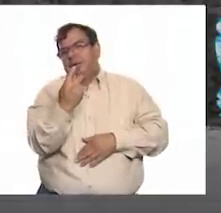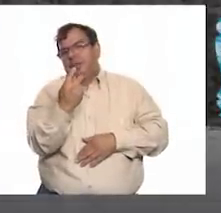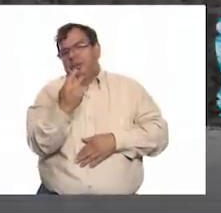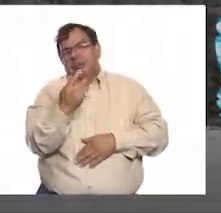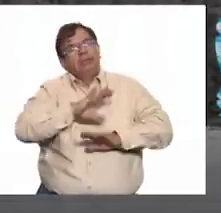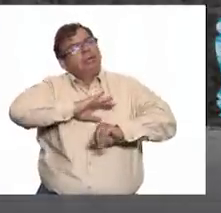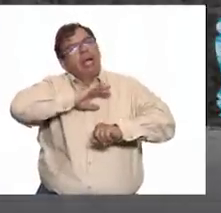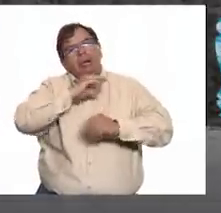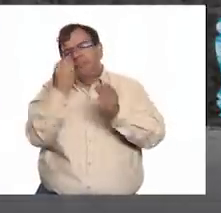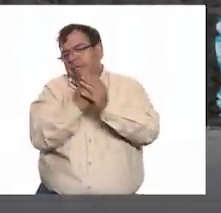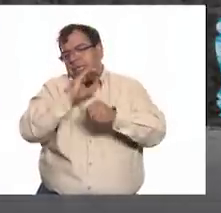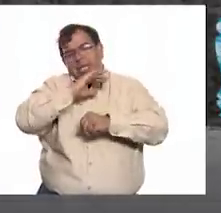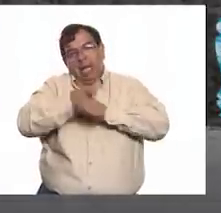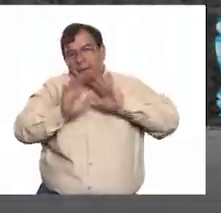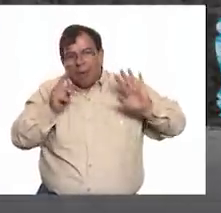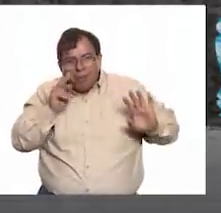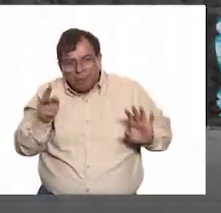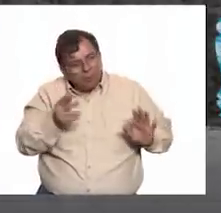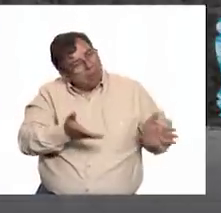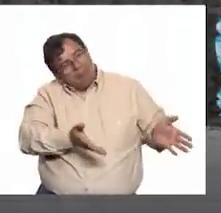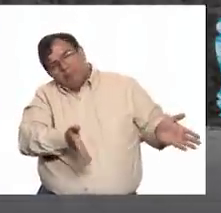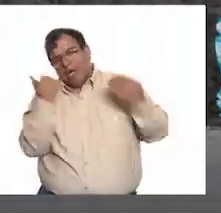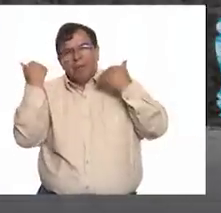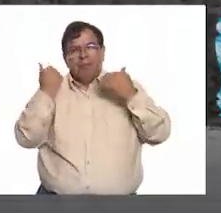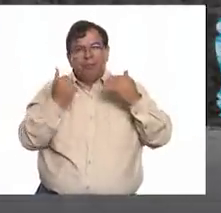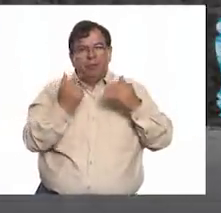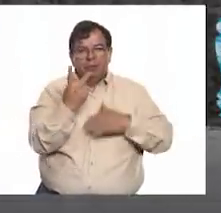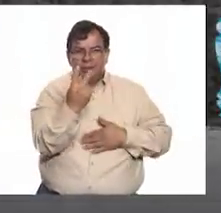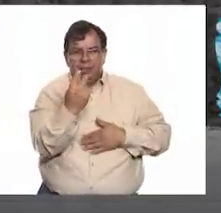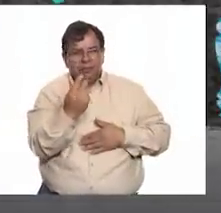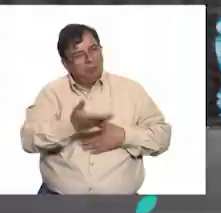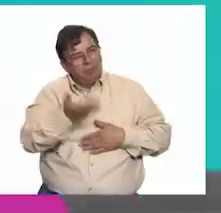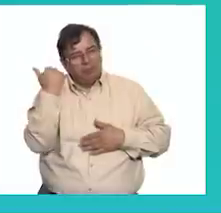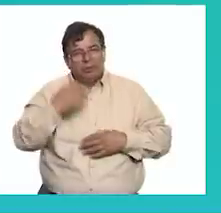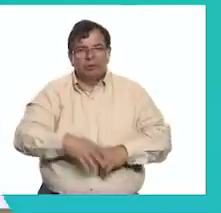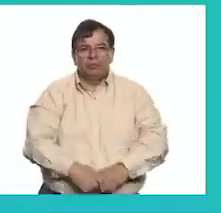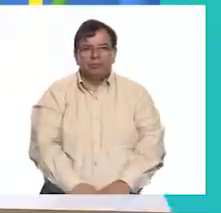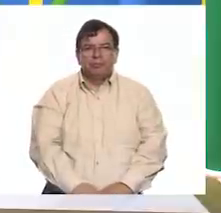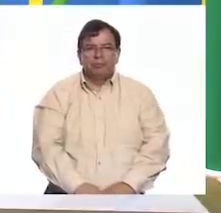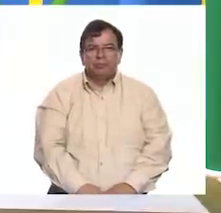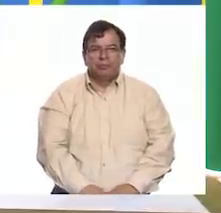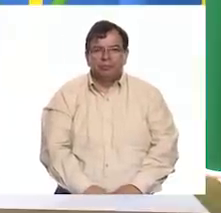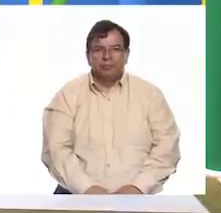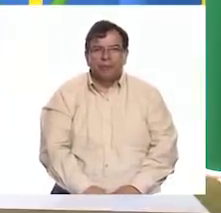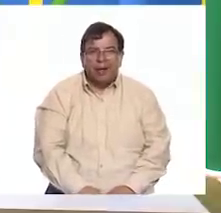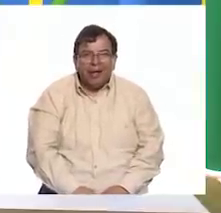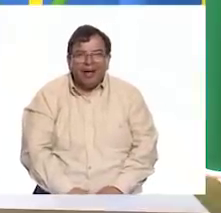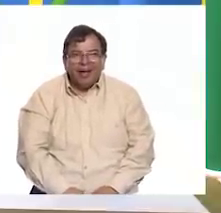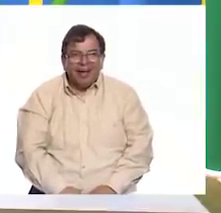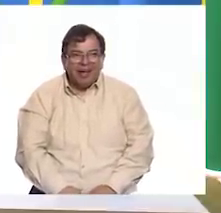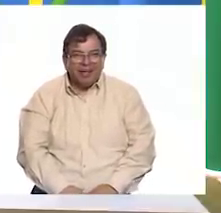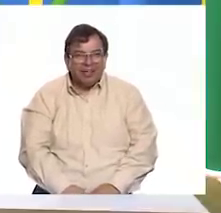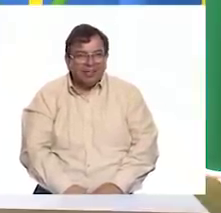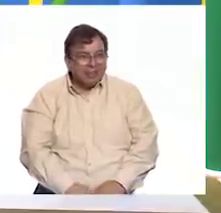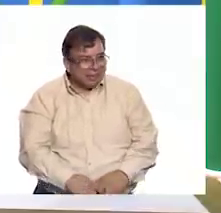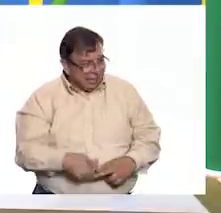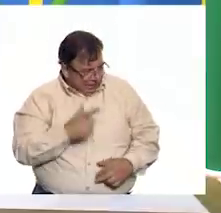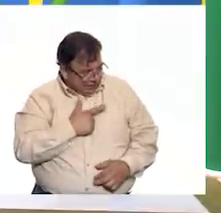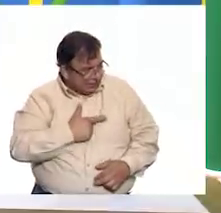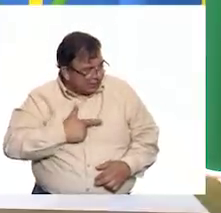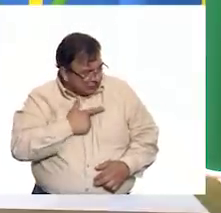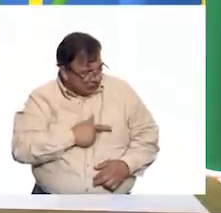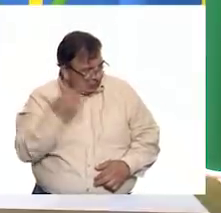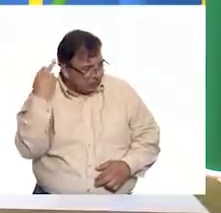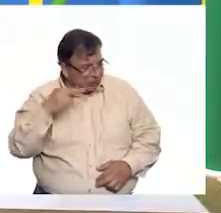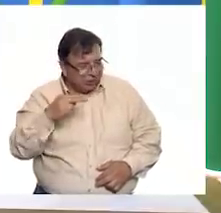que terminar la clase, Larisa, ¿te parece? Vámonos al foro. Vámonos al foro. ¿Te gustó nuestro recorrido, Larisa?